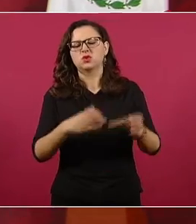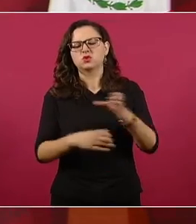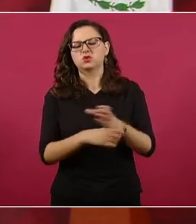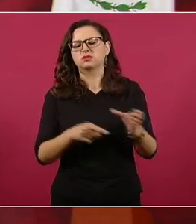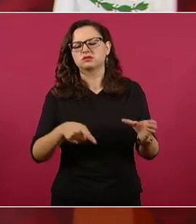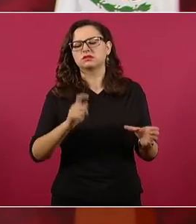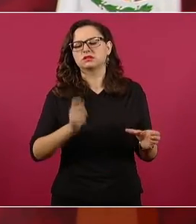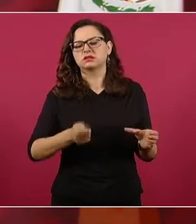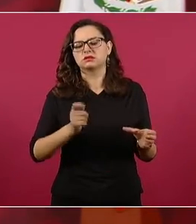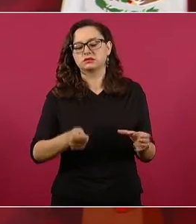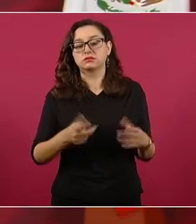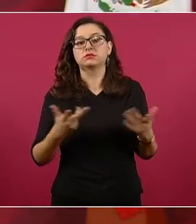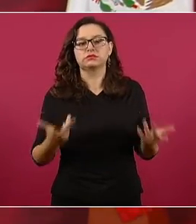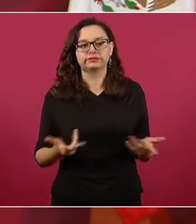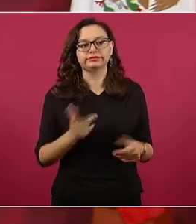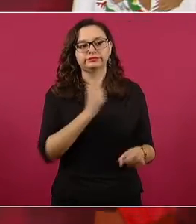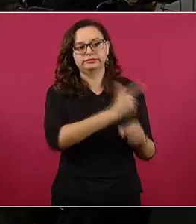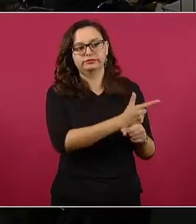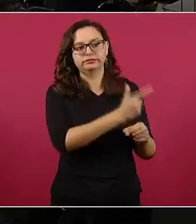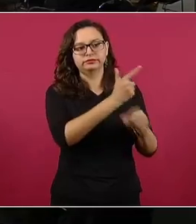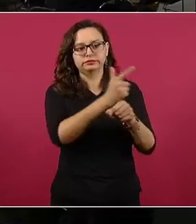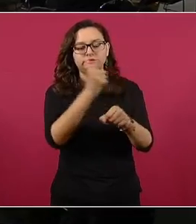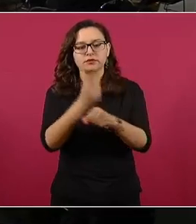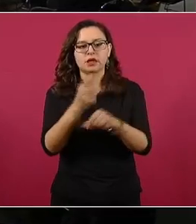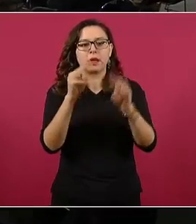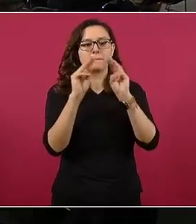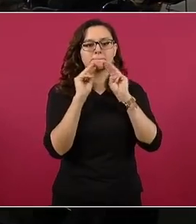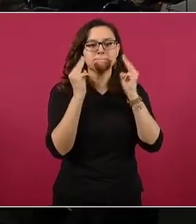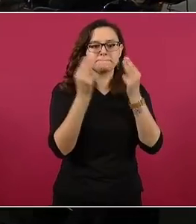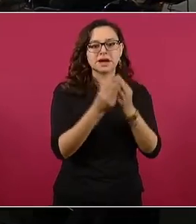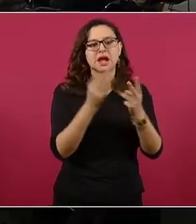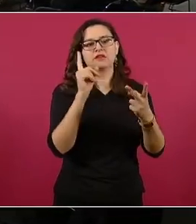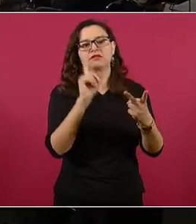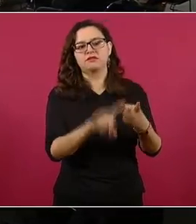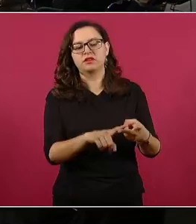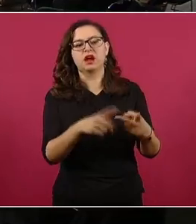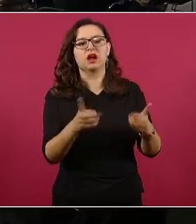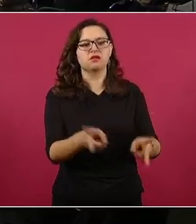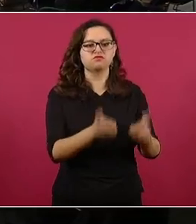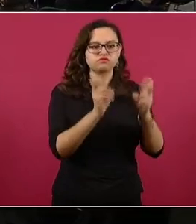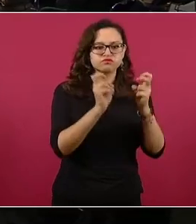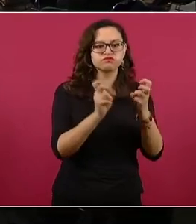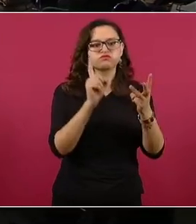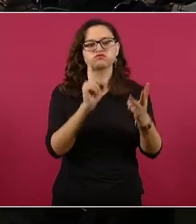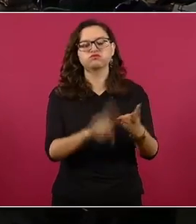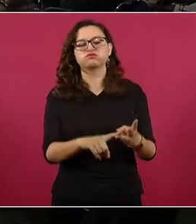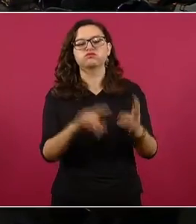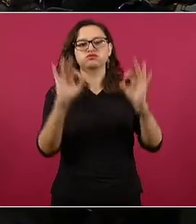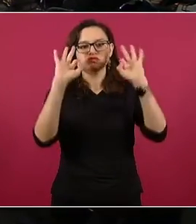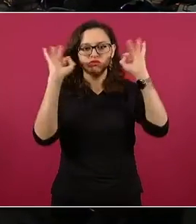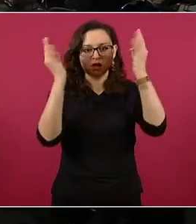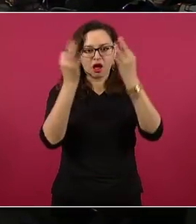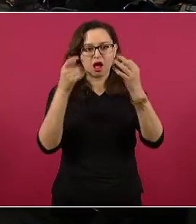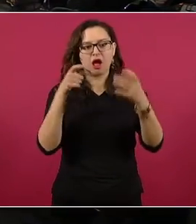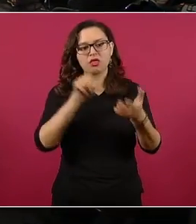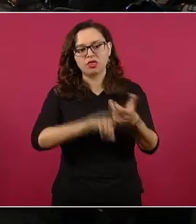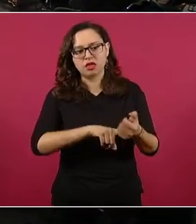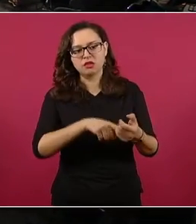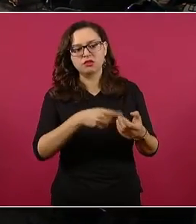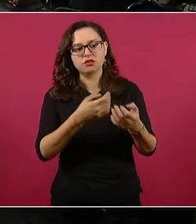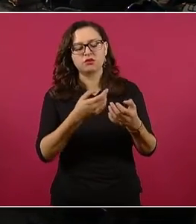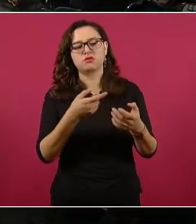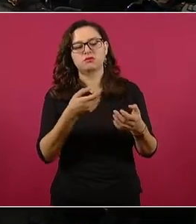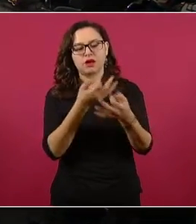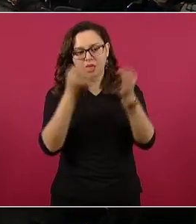todo lo que tiene que ver con el contrabando, con actividades ilícitas en las aduanas, y